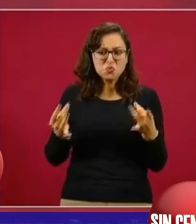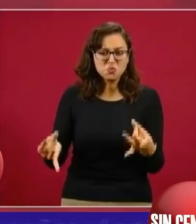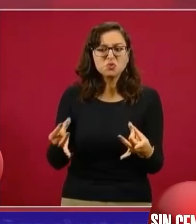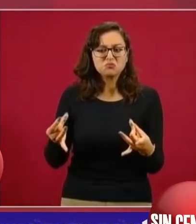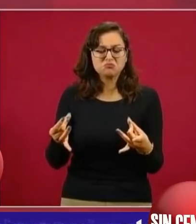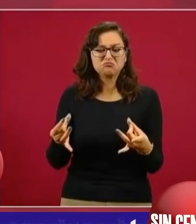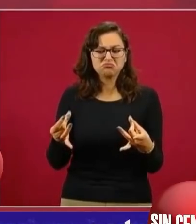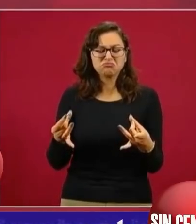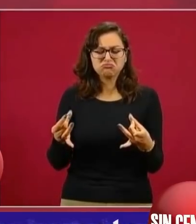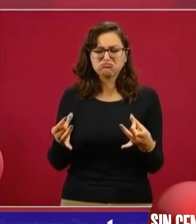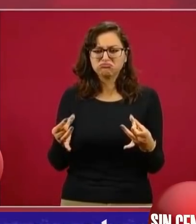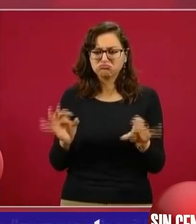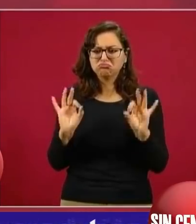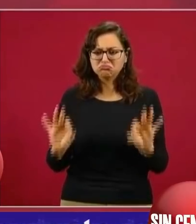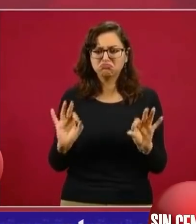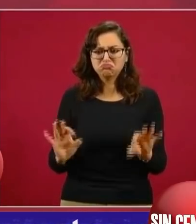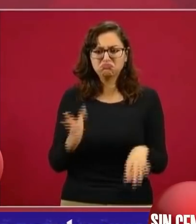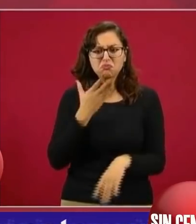petróleo